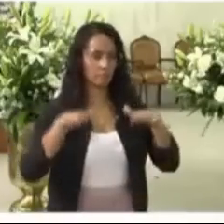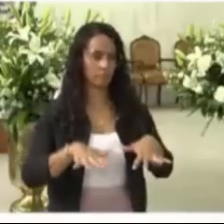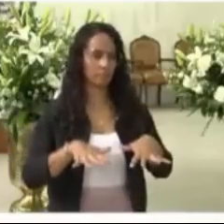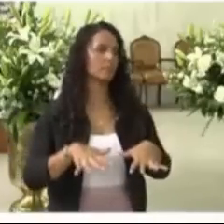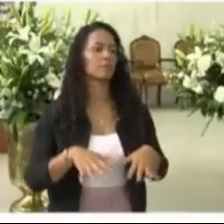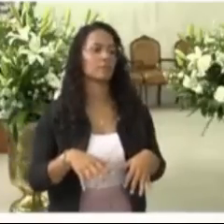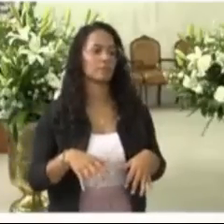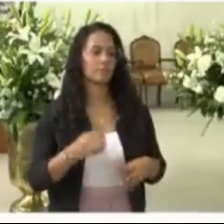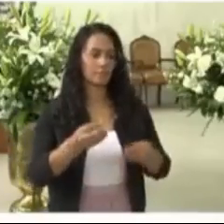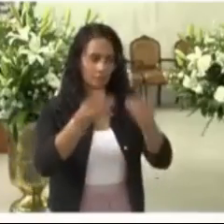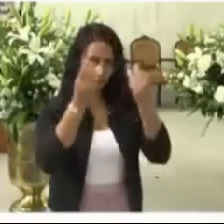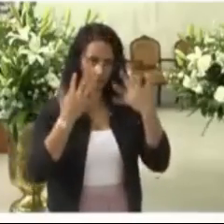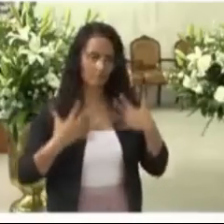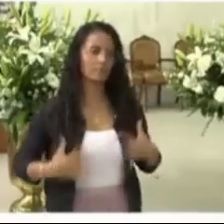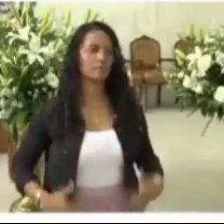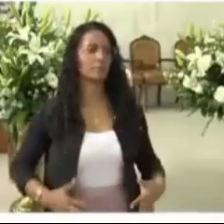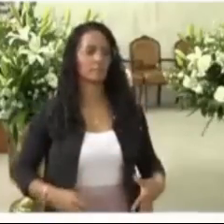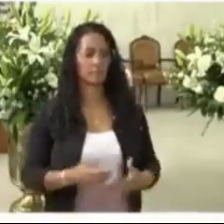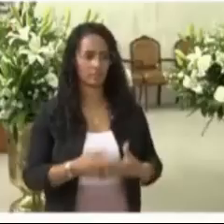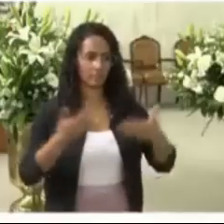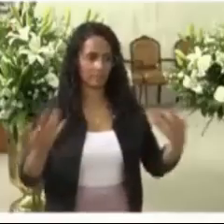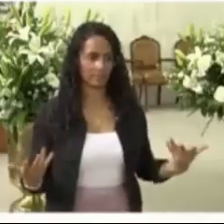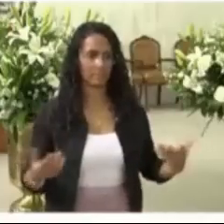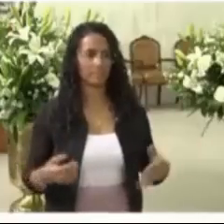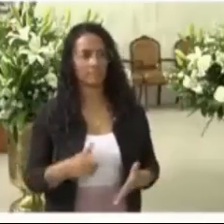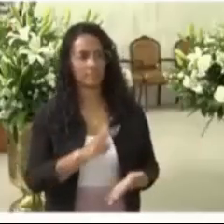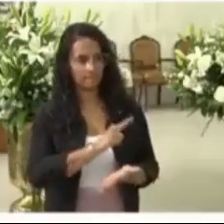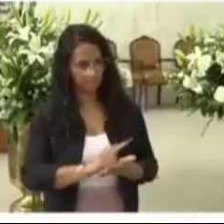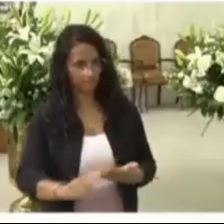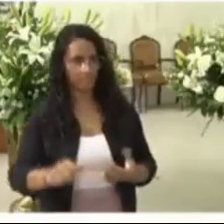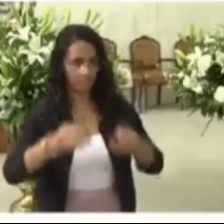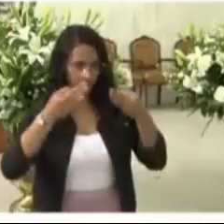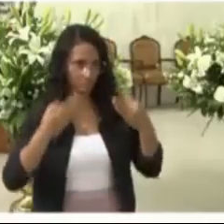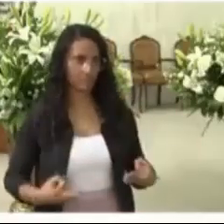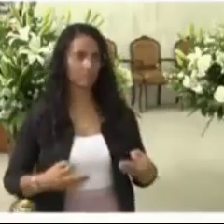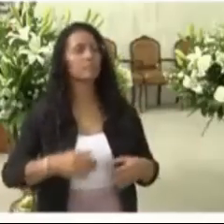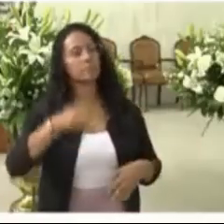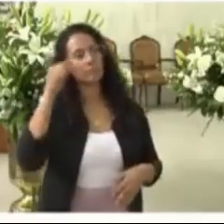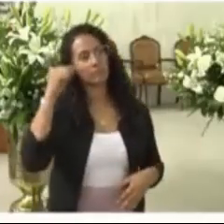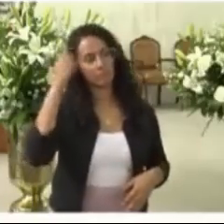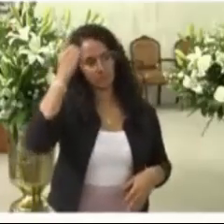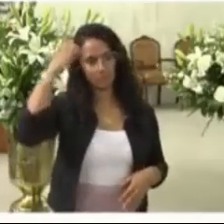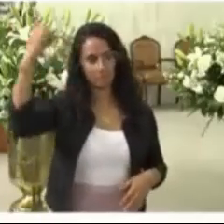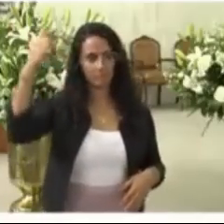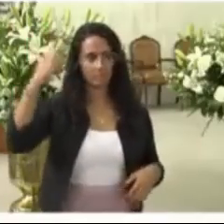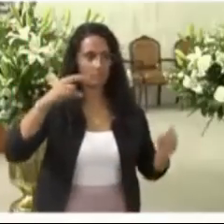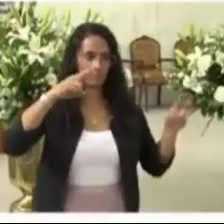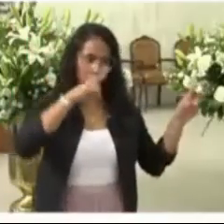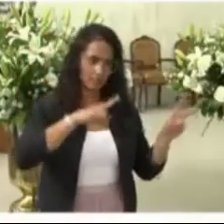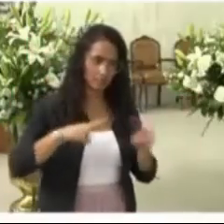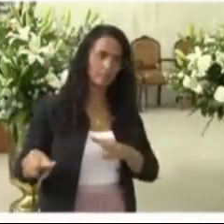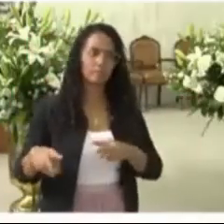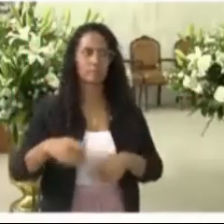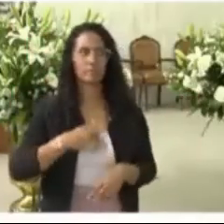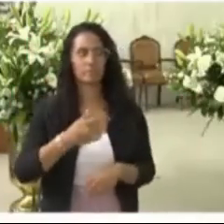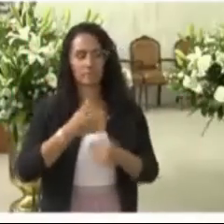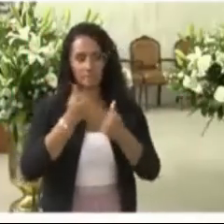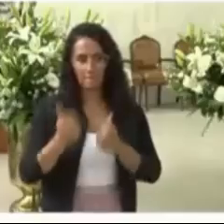el momento mismo en que aquellos levitas empezaron a alabar y a glorificar a Dios, en ese